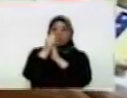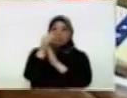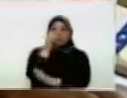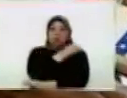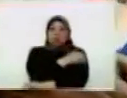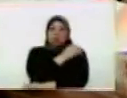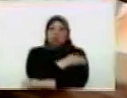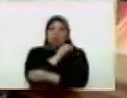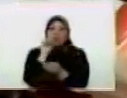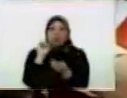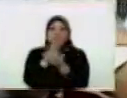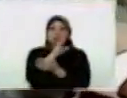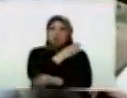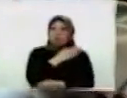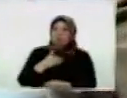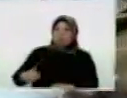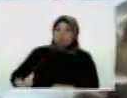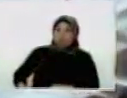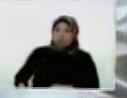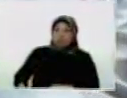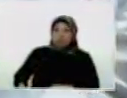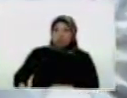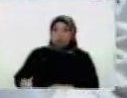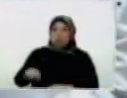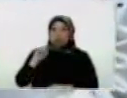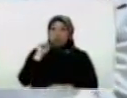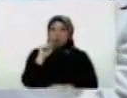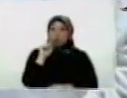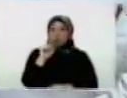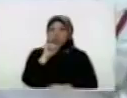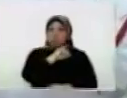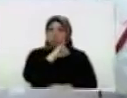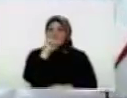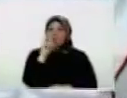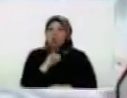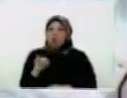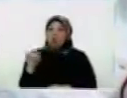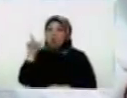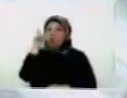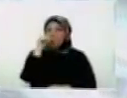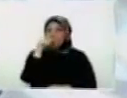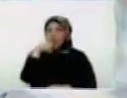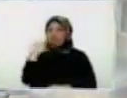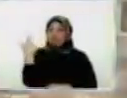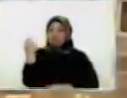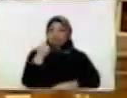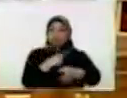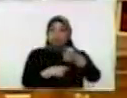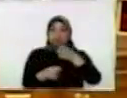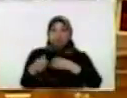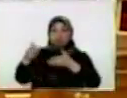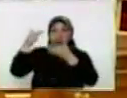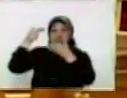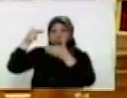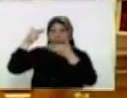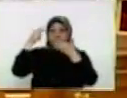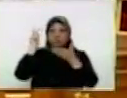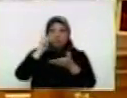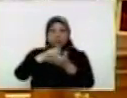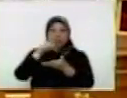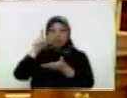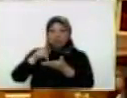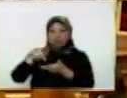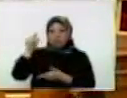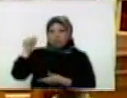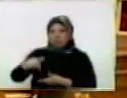Jiménez y que fue traicionada por el Pacto de Punto Fijo, señaló a los hombres y mujeres del movimiento guerrillero, muchos de ellos presentes,